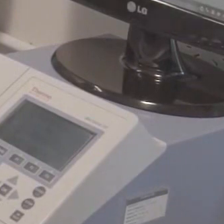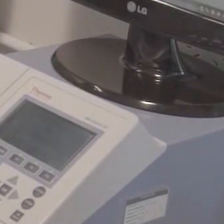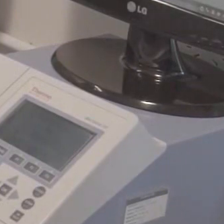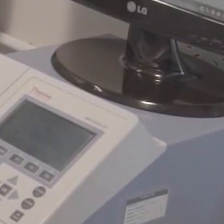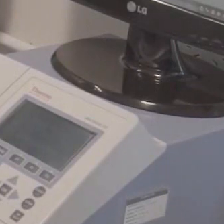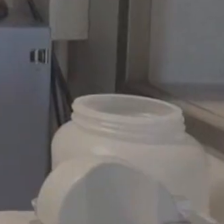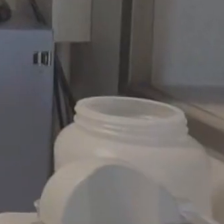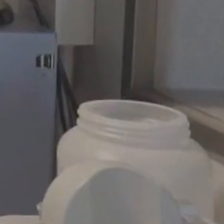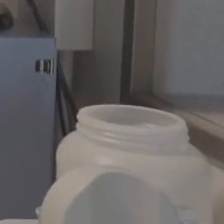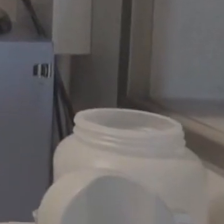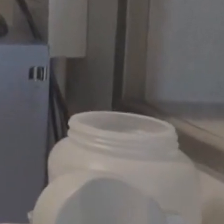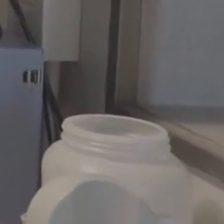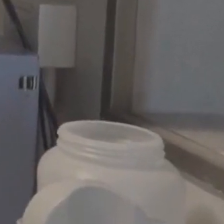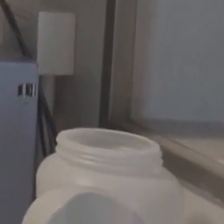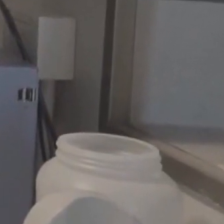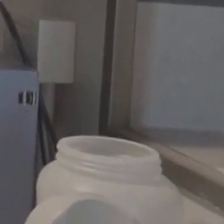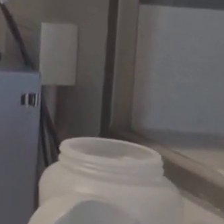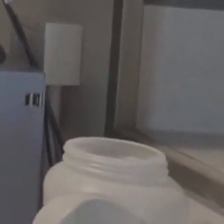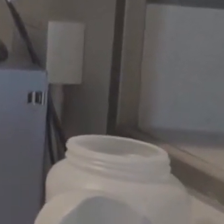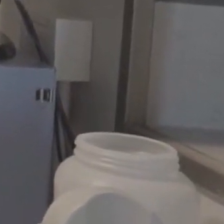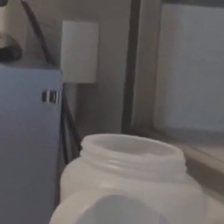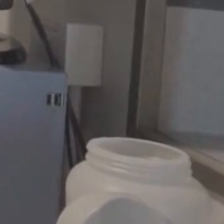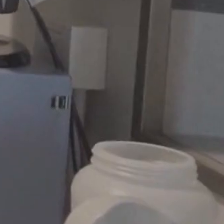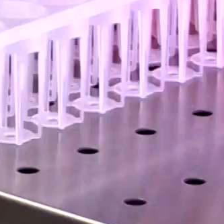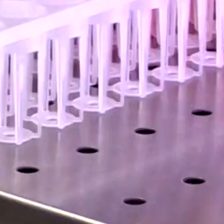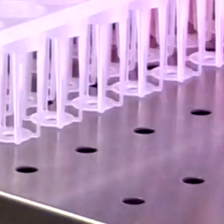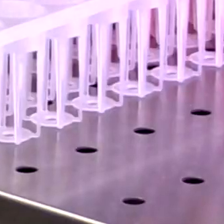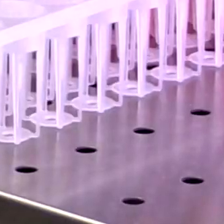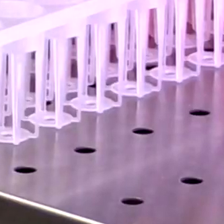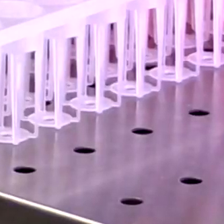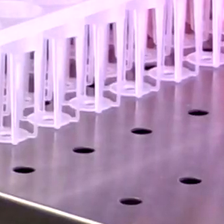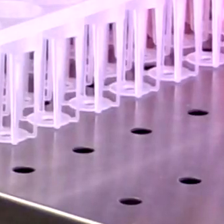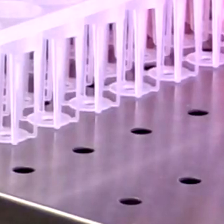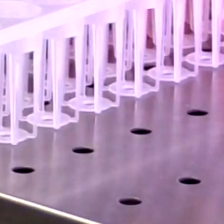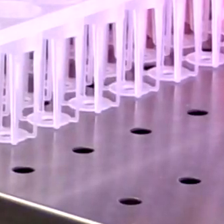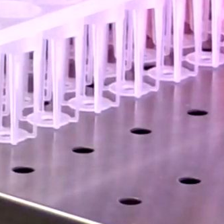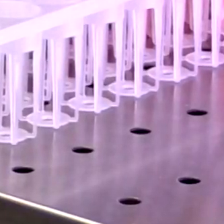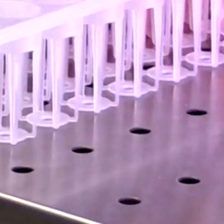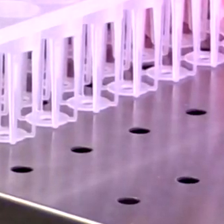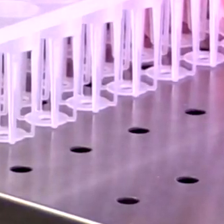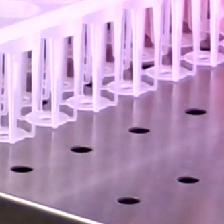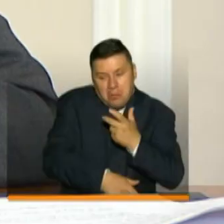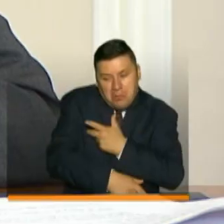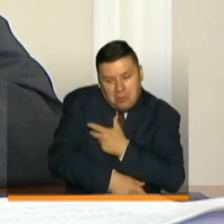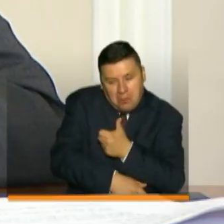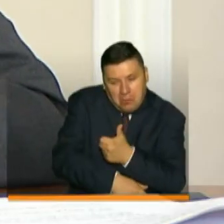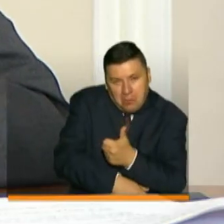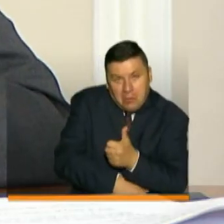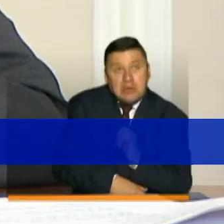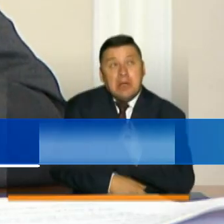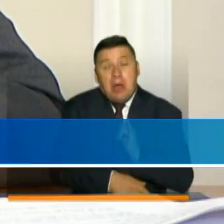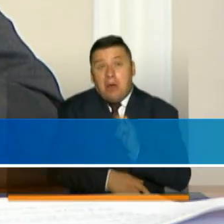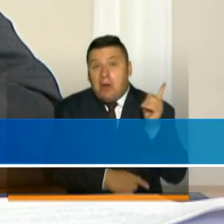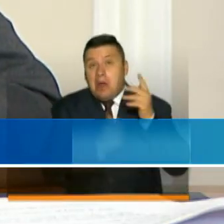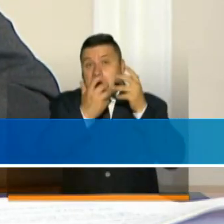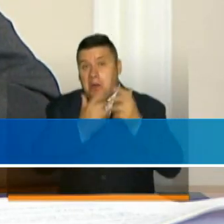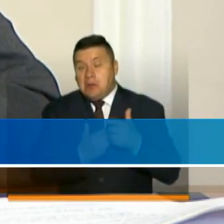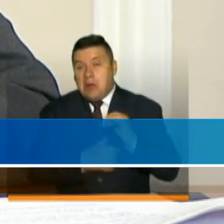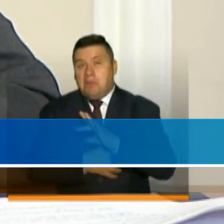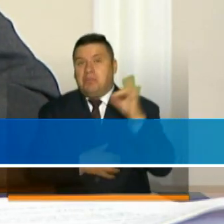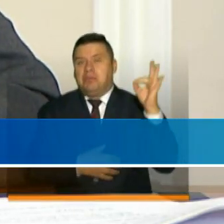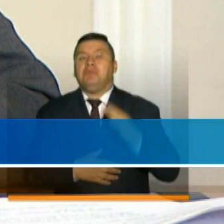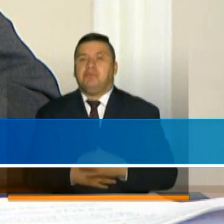salud será conducido por centros de investigación locales que se encargarán de reclutar a los participantes ya esta empresa ha seleccionado